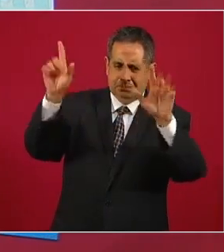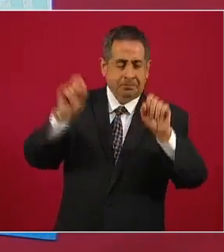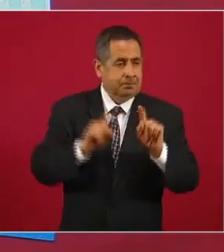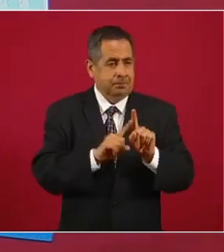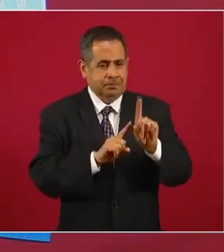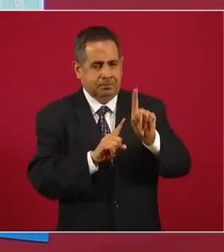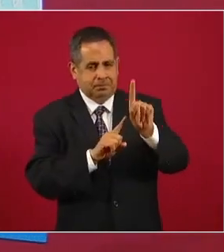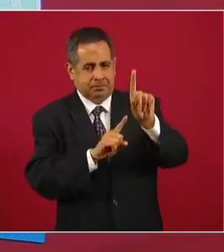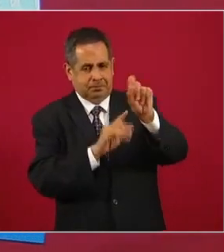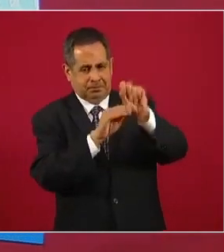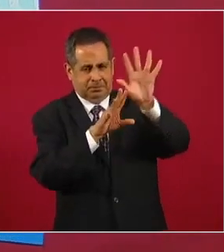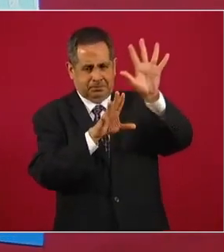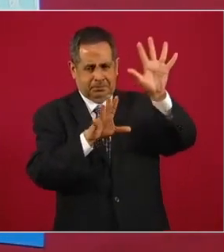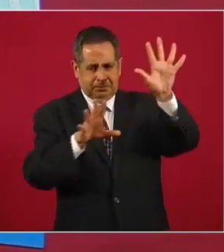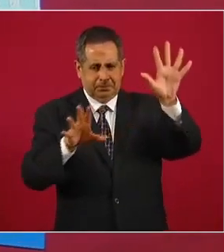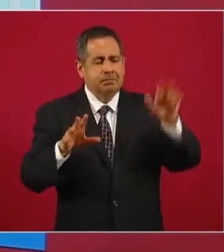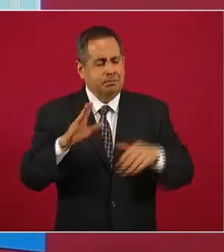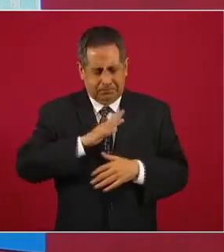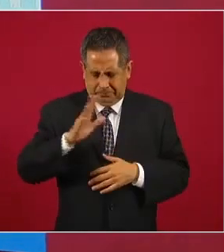pirotécnicos.